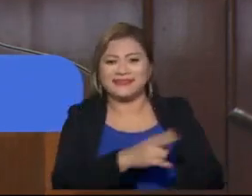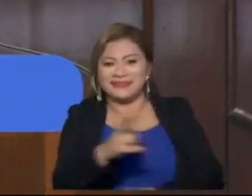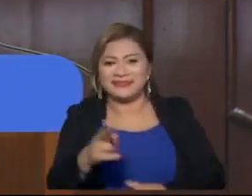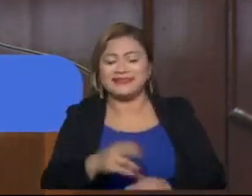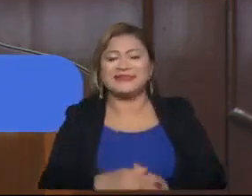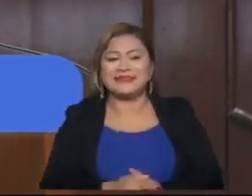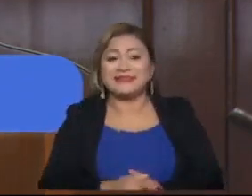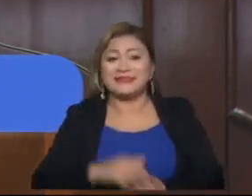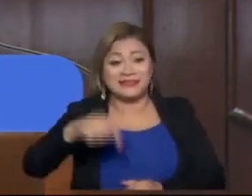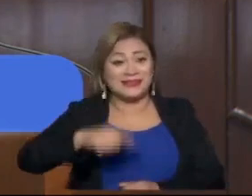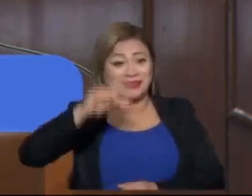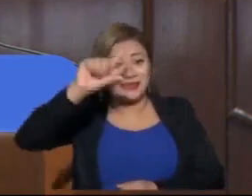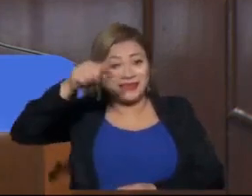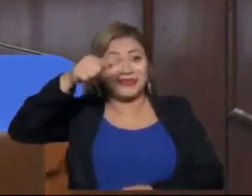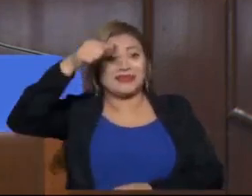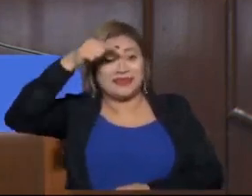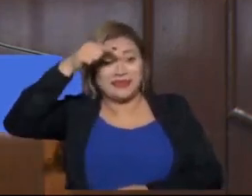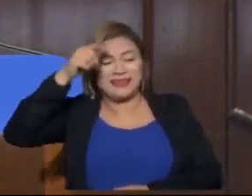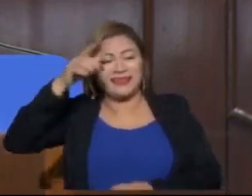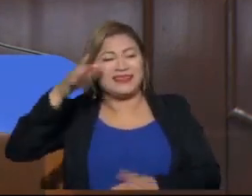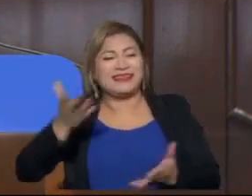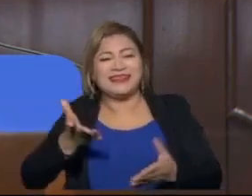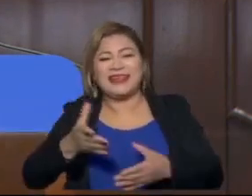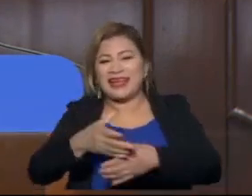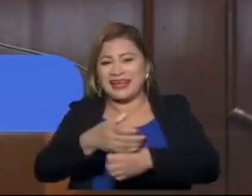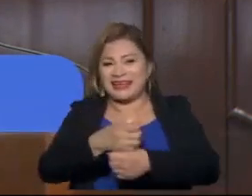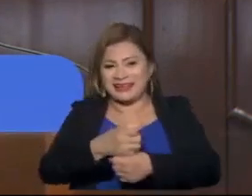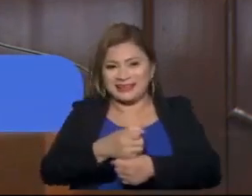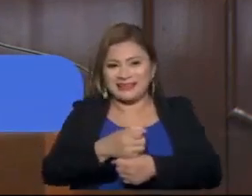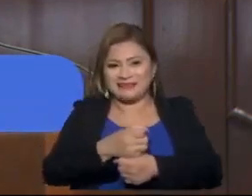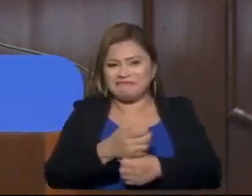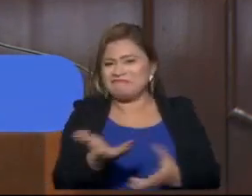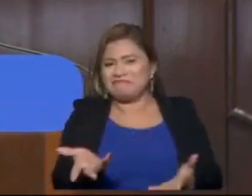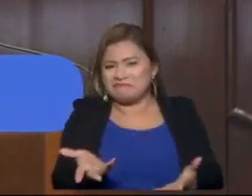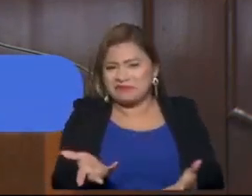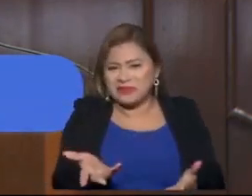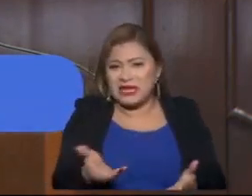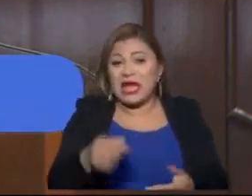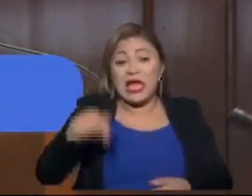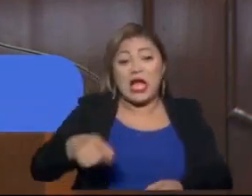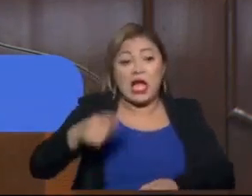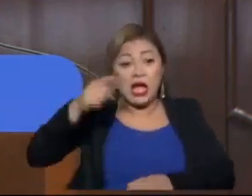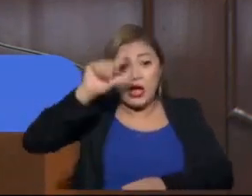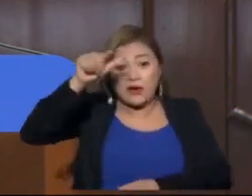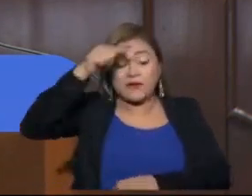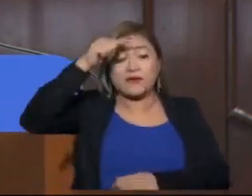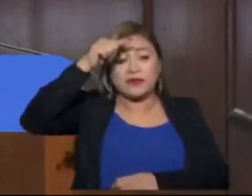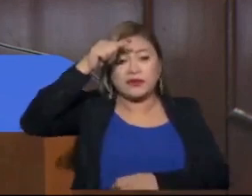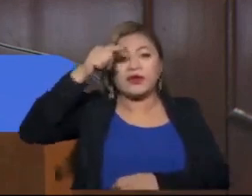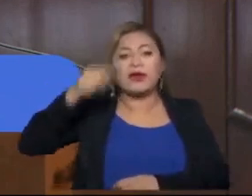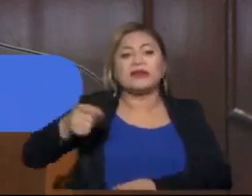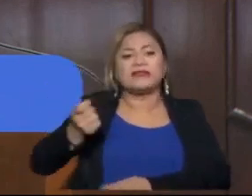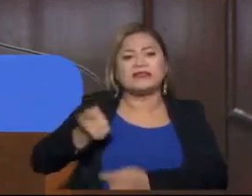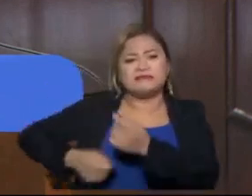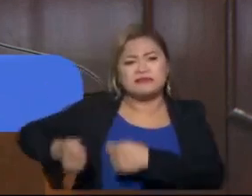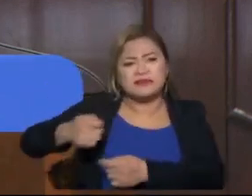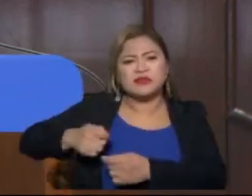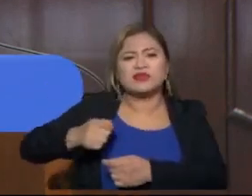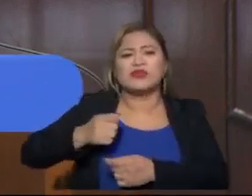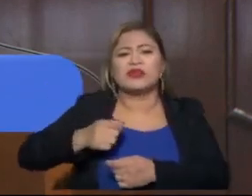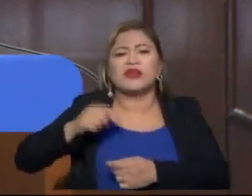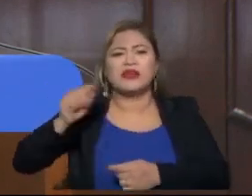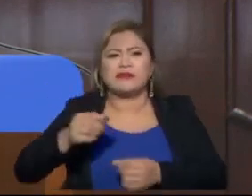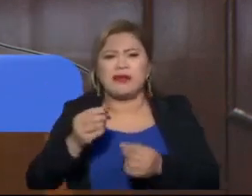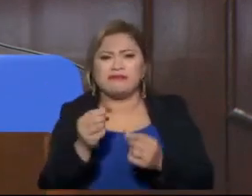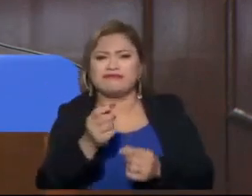este es el gobierno que ha realizado la mayor inversión social en la historia de